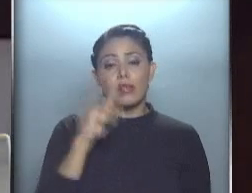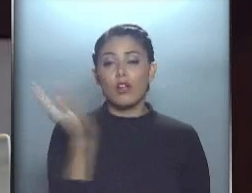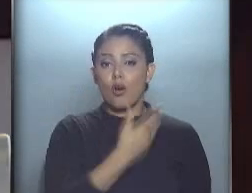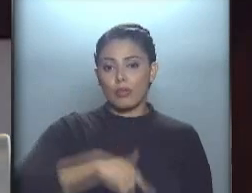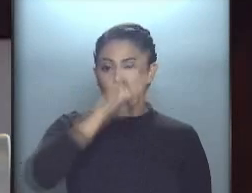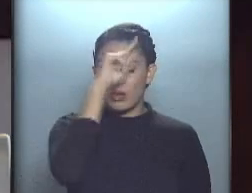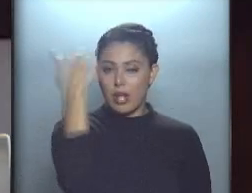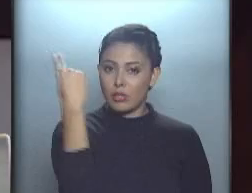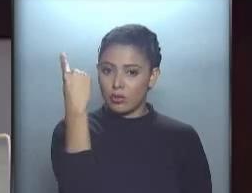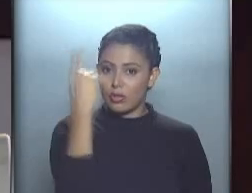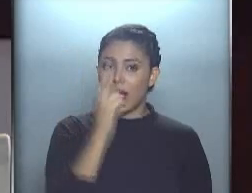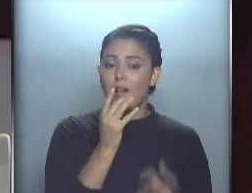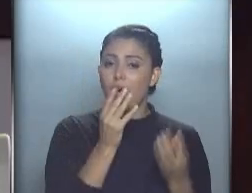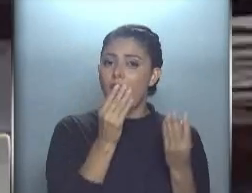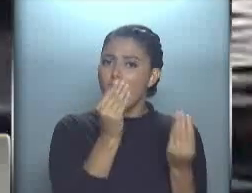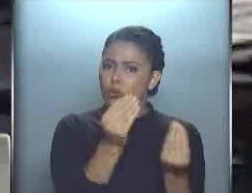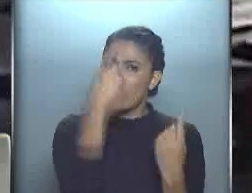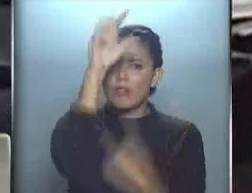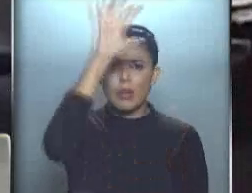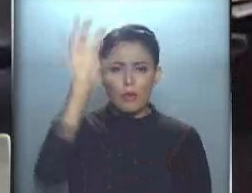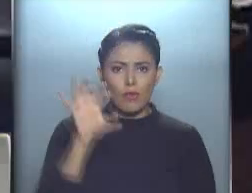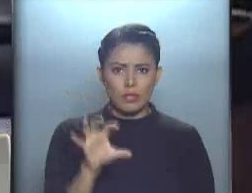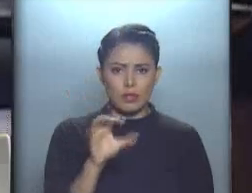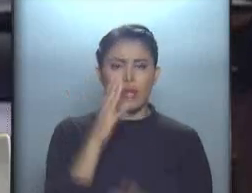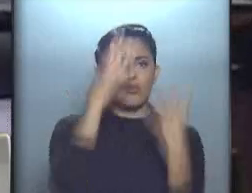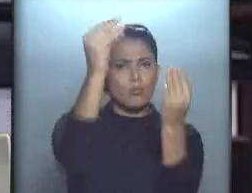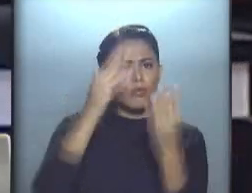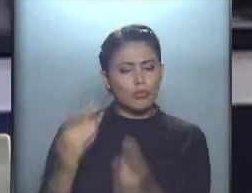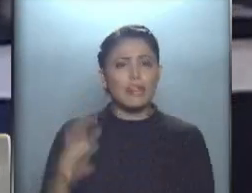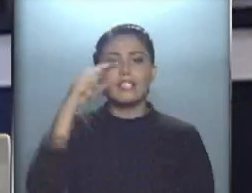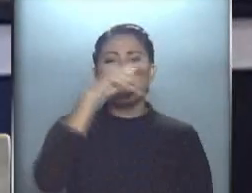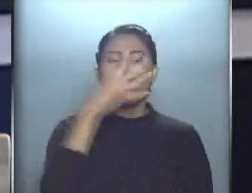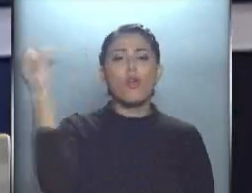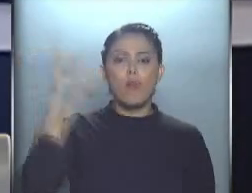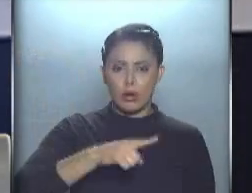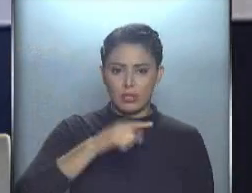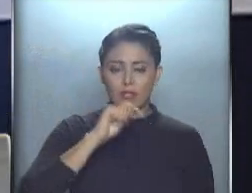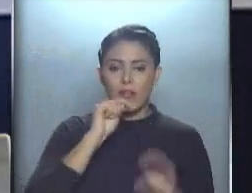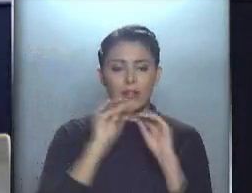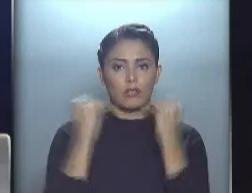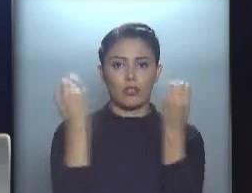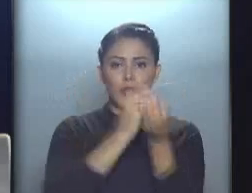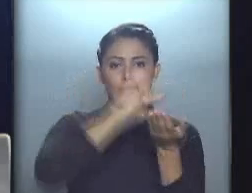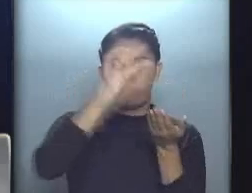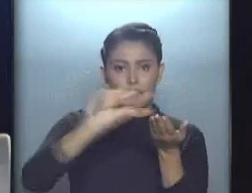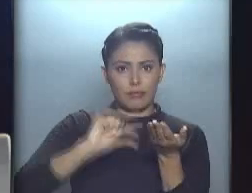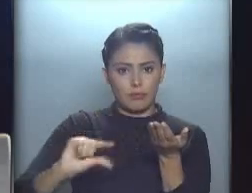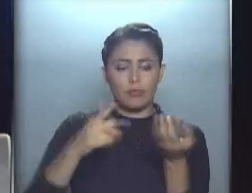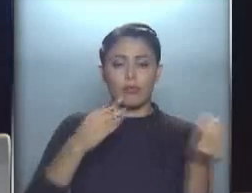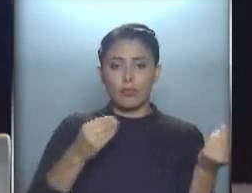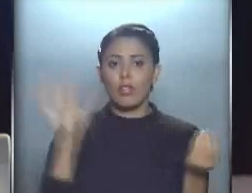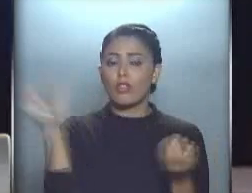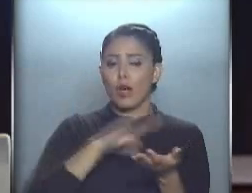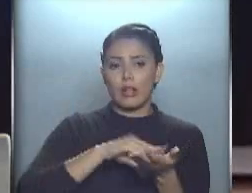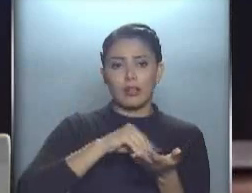nacional ha ayudado mucho a las provincias el 74 por de las derogaciones se Ejecutan en el territorio de